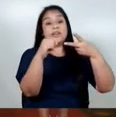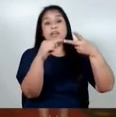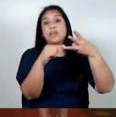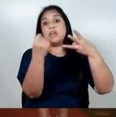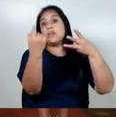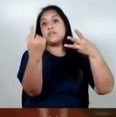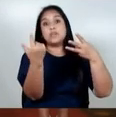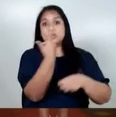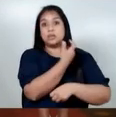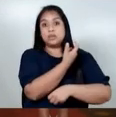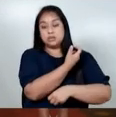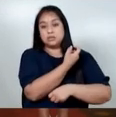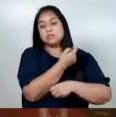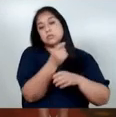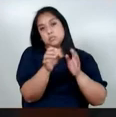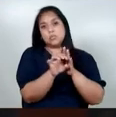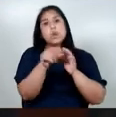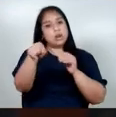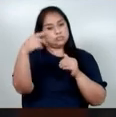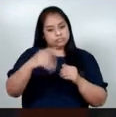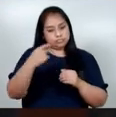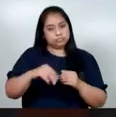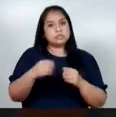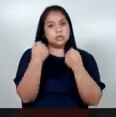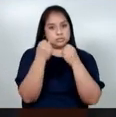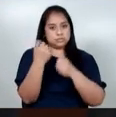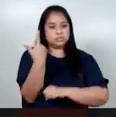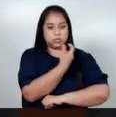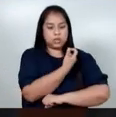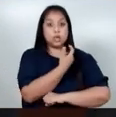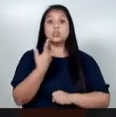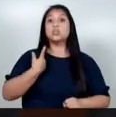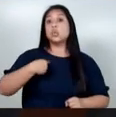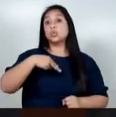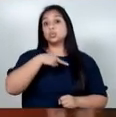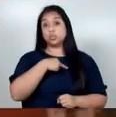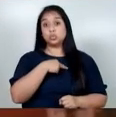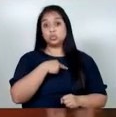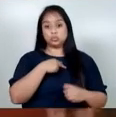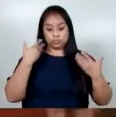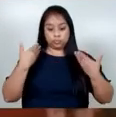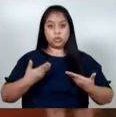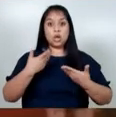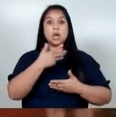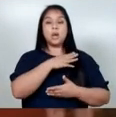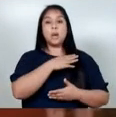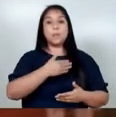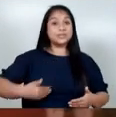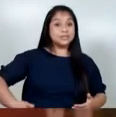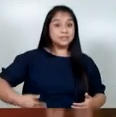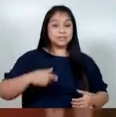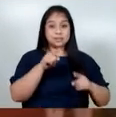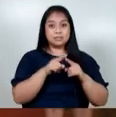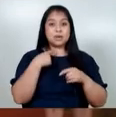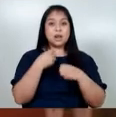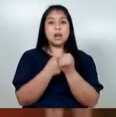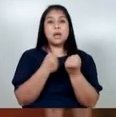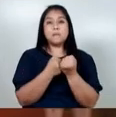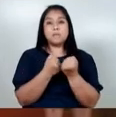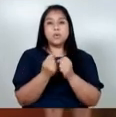vacunación, lo hagan cuanto antes. Nosotros, como instancia del Estado, con el apoyo de muchos sectores e